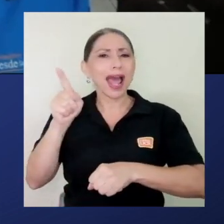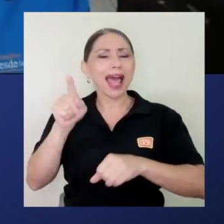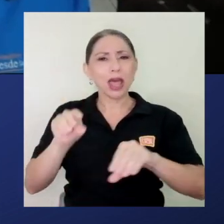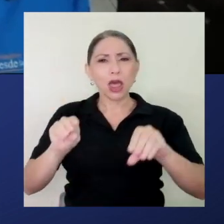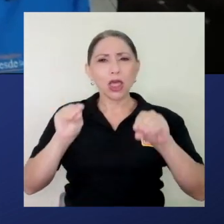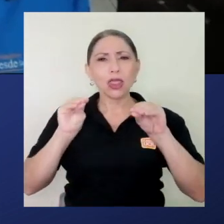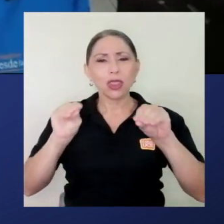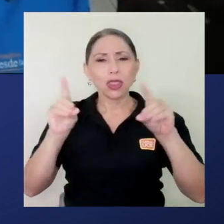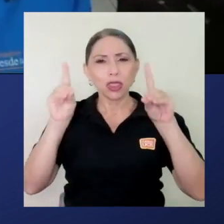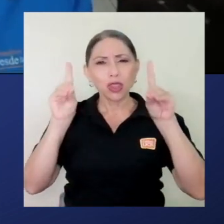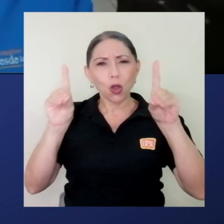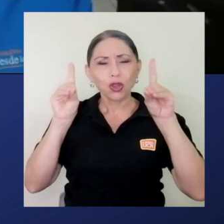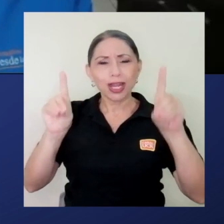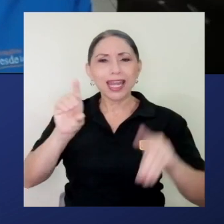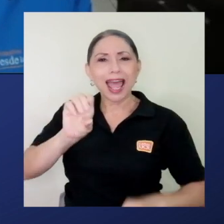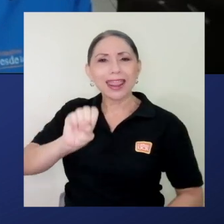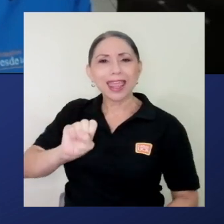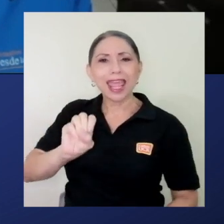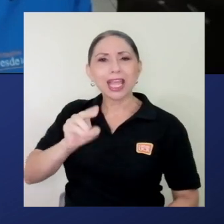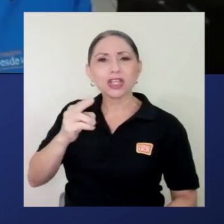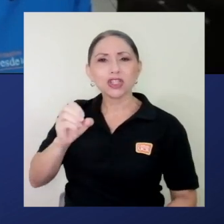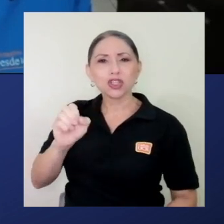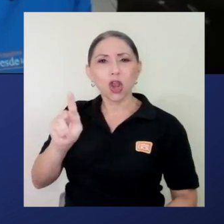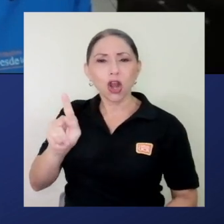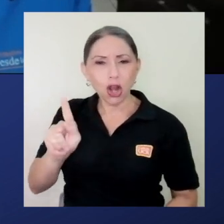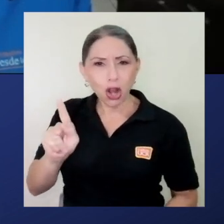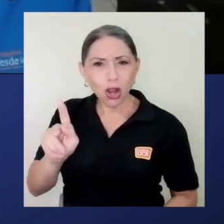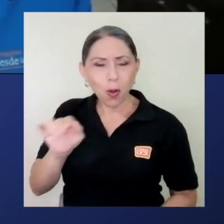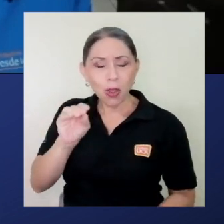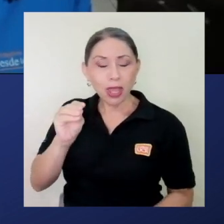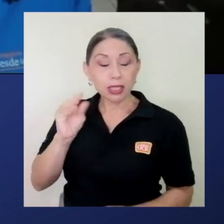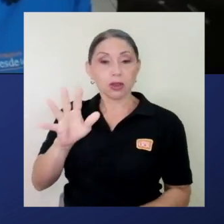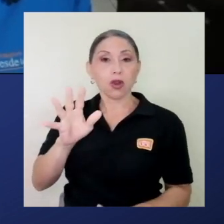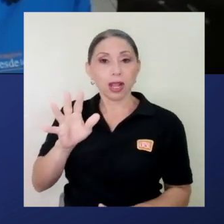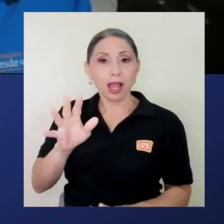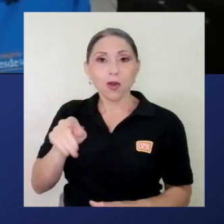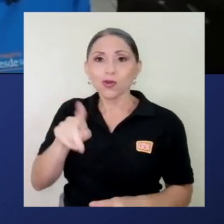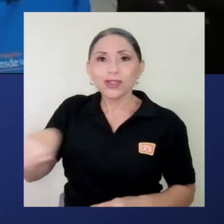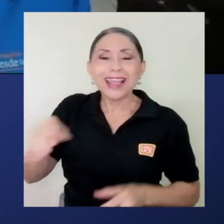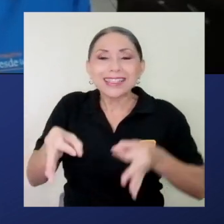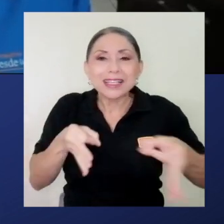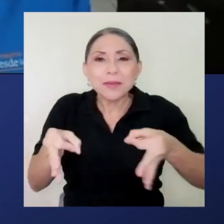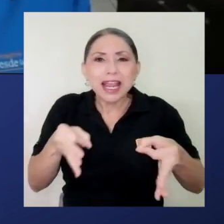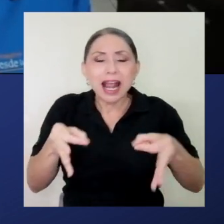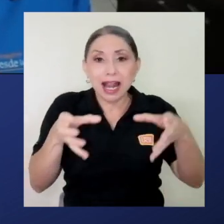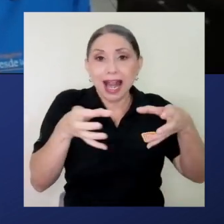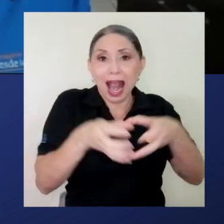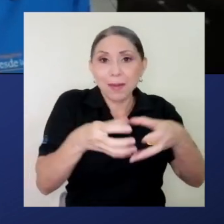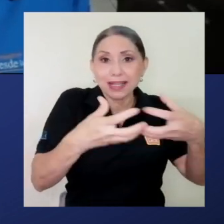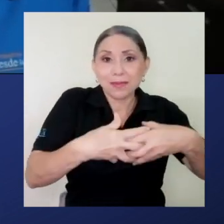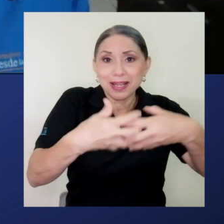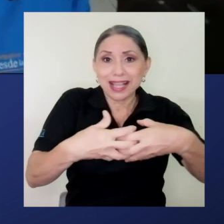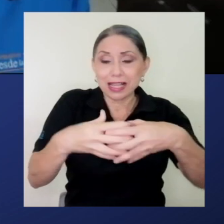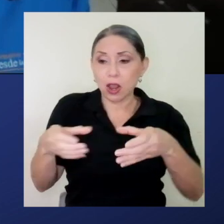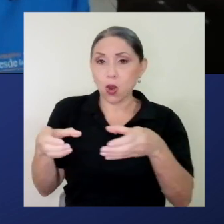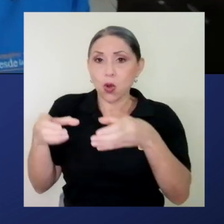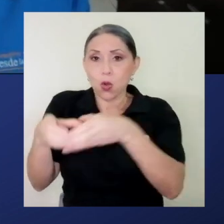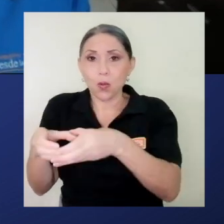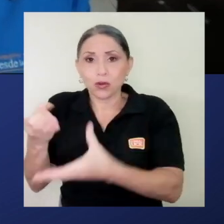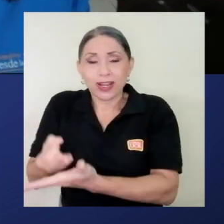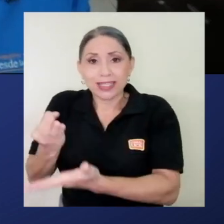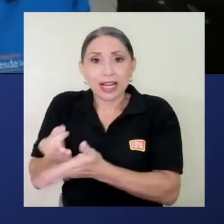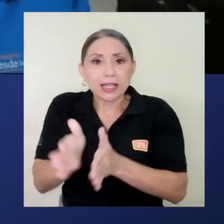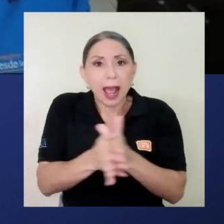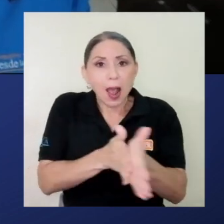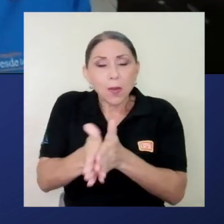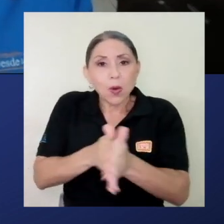¿verdad? Y explican cómo las cámaras empresariales, ¿verdad? Y las élites financieras han aprovechado este